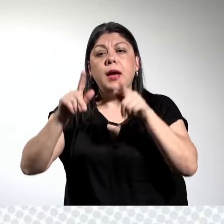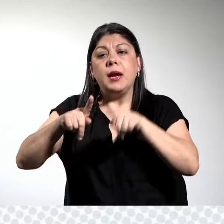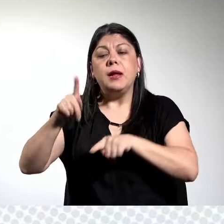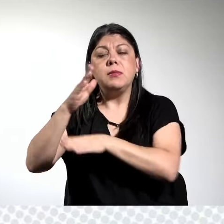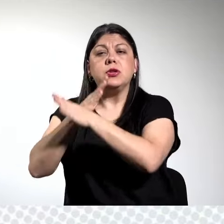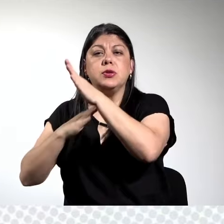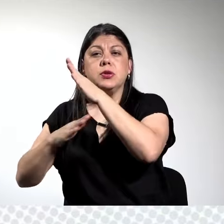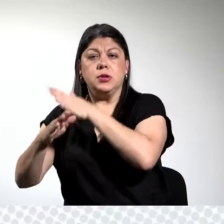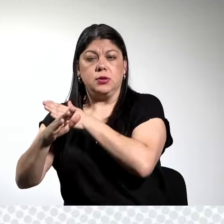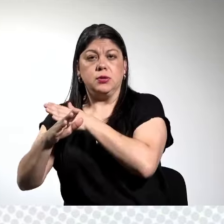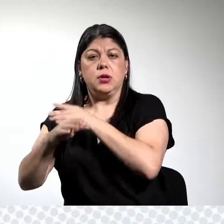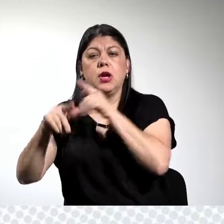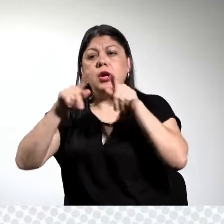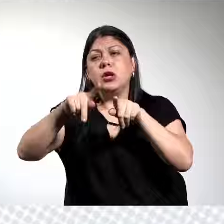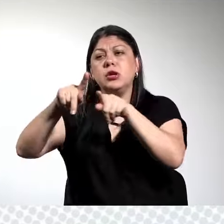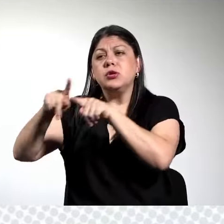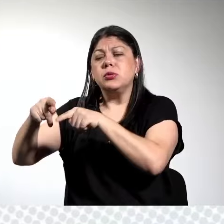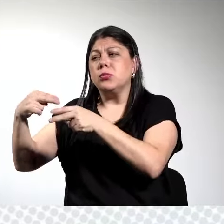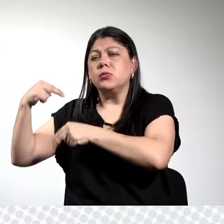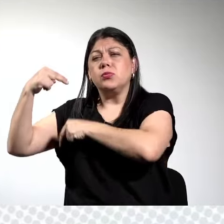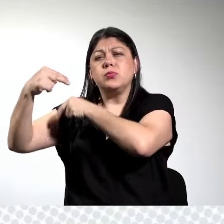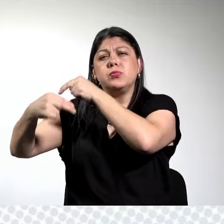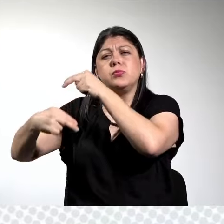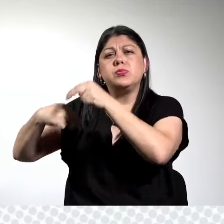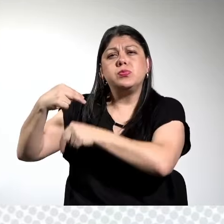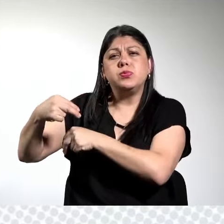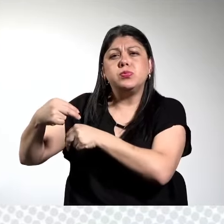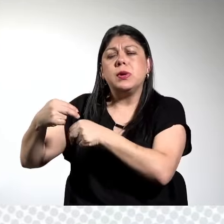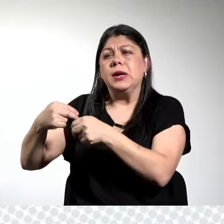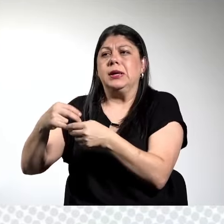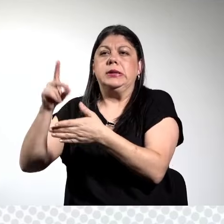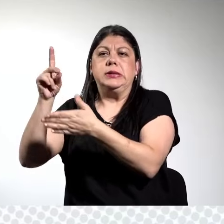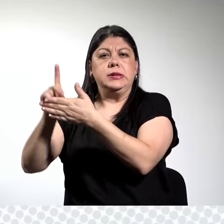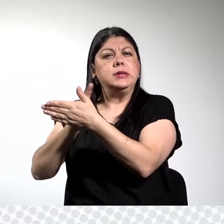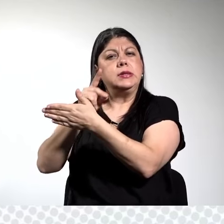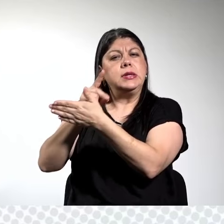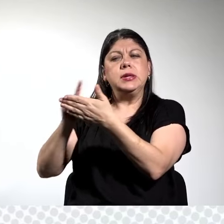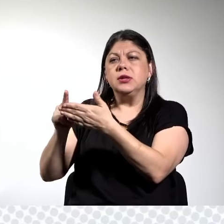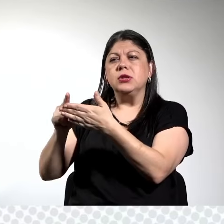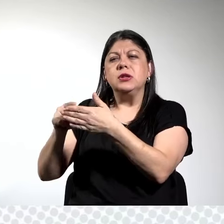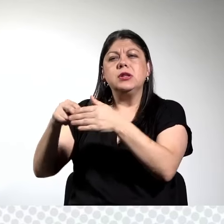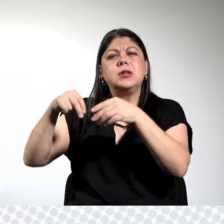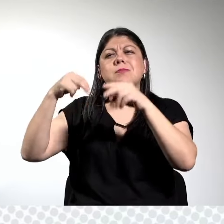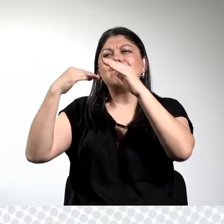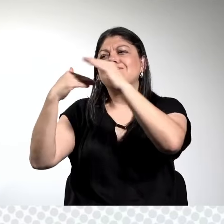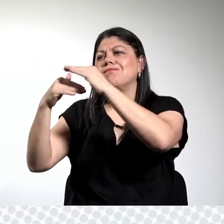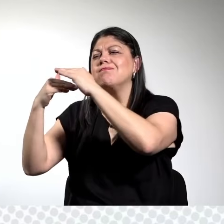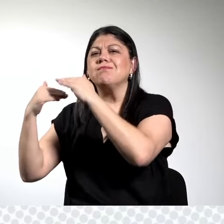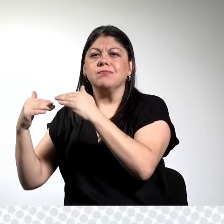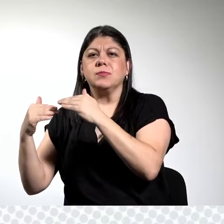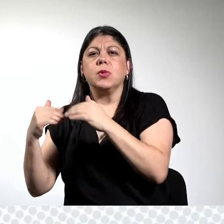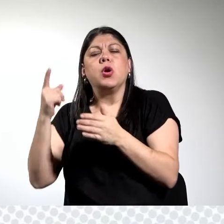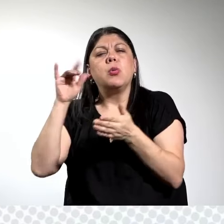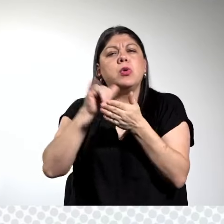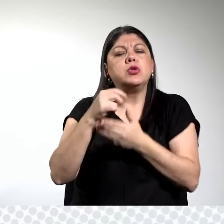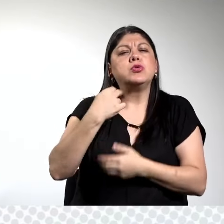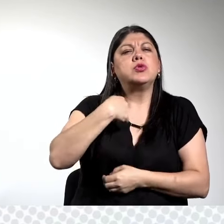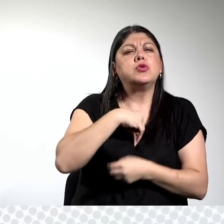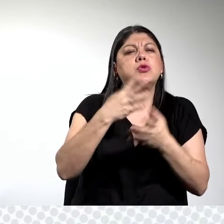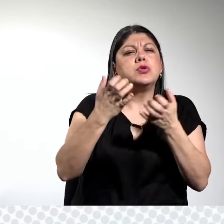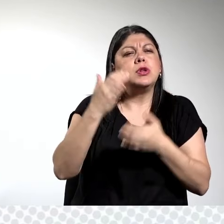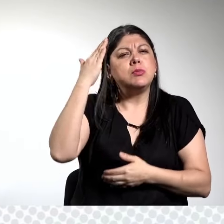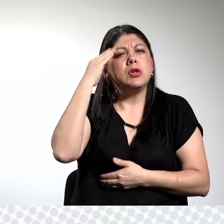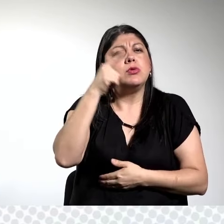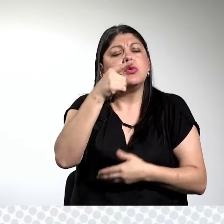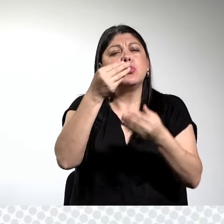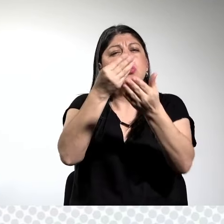con discapacidad han sido históricamente una población sujeta de múltiples discriminaciones y limitaciones. Por ello, queremos conocer